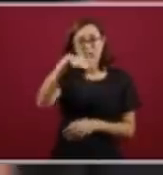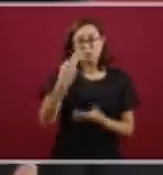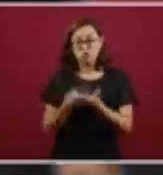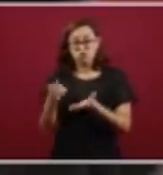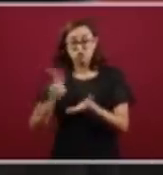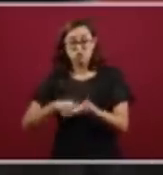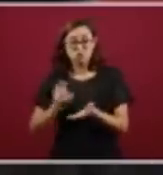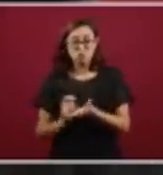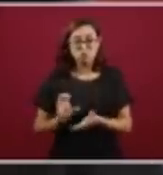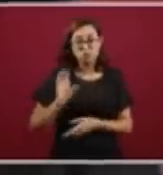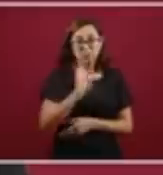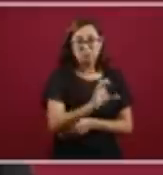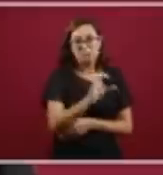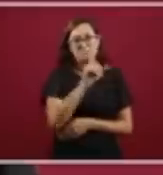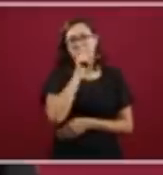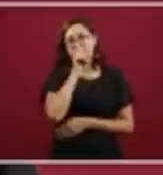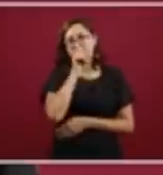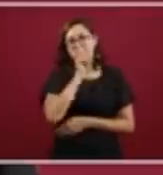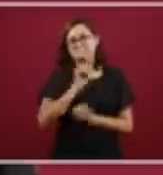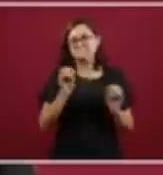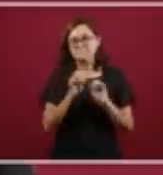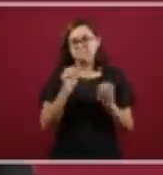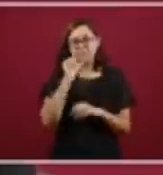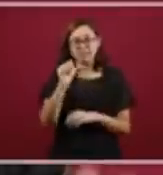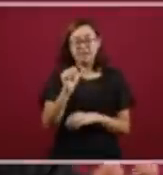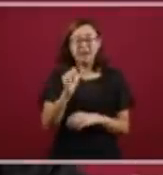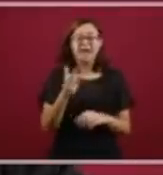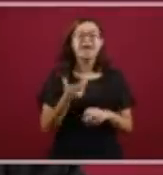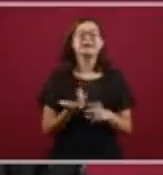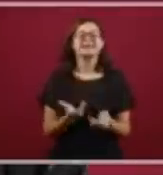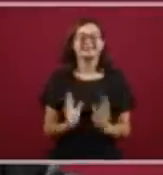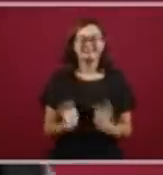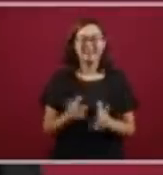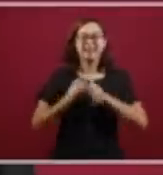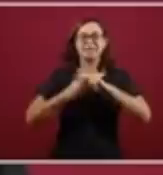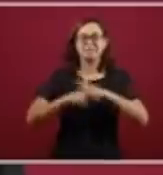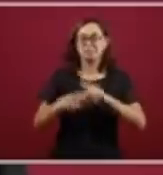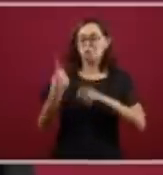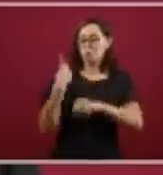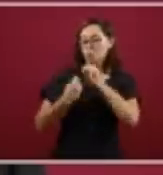Todavía hasta el año pasado era